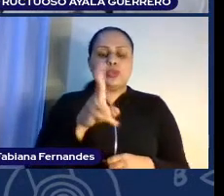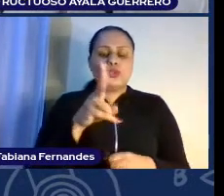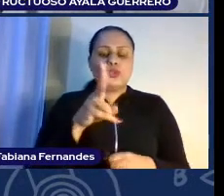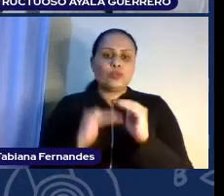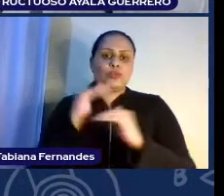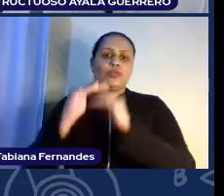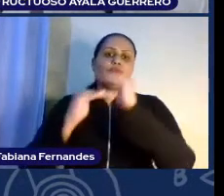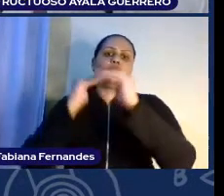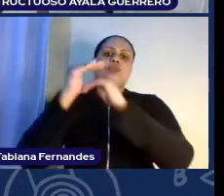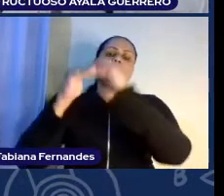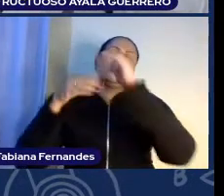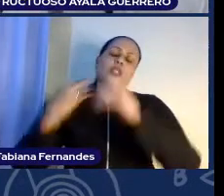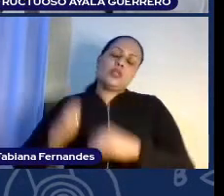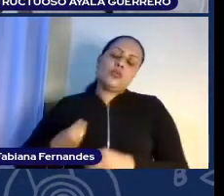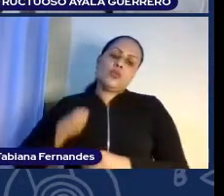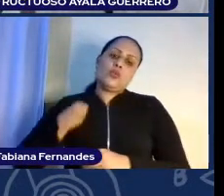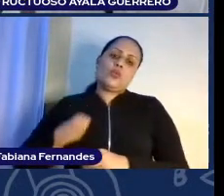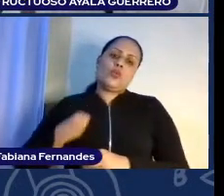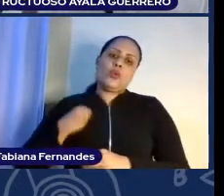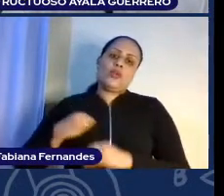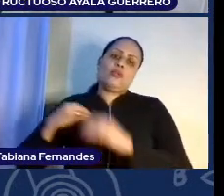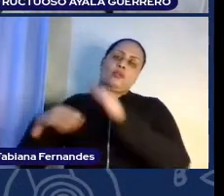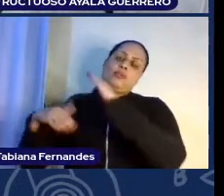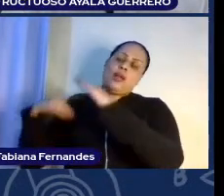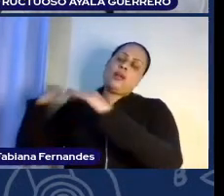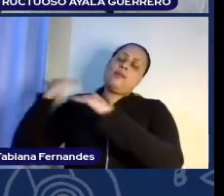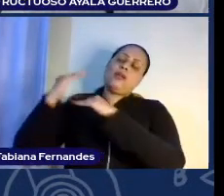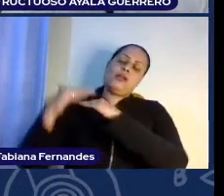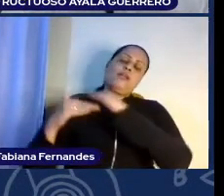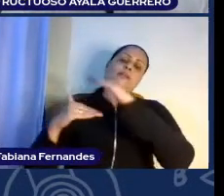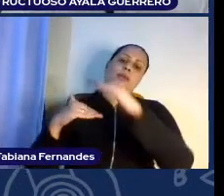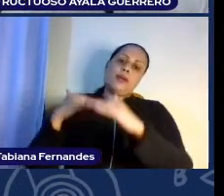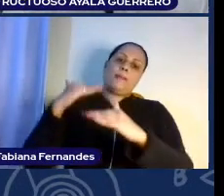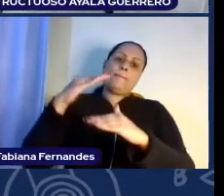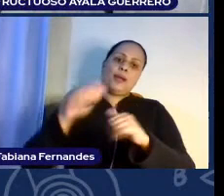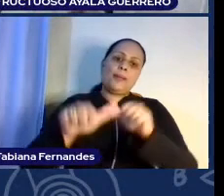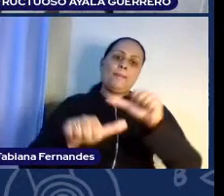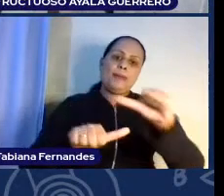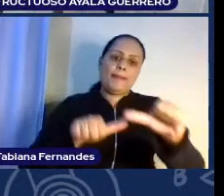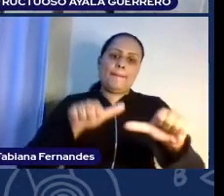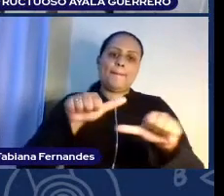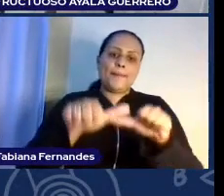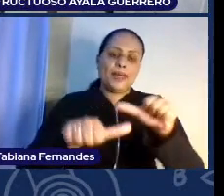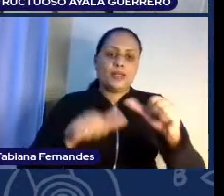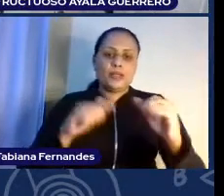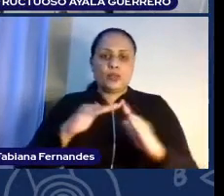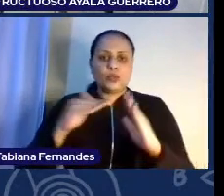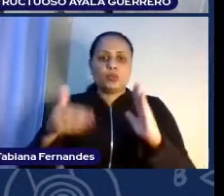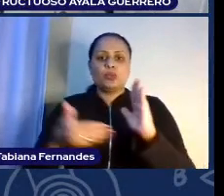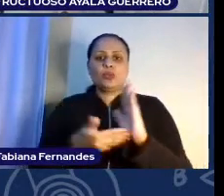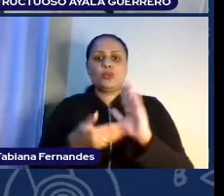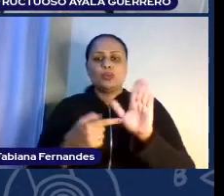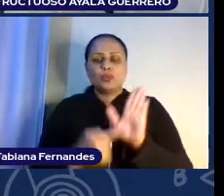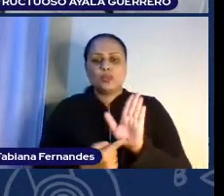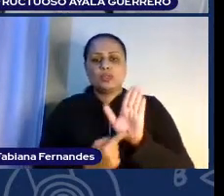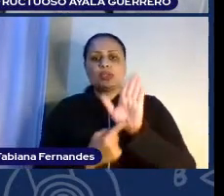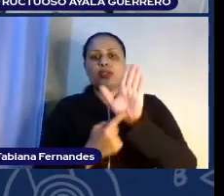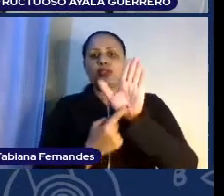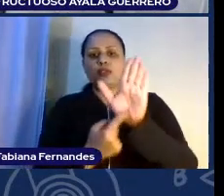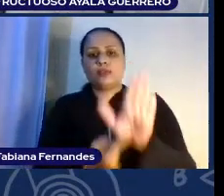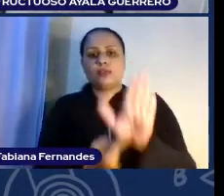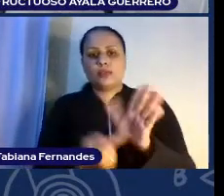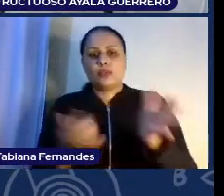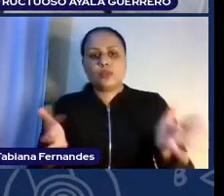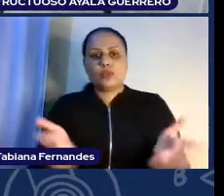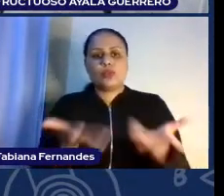durante toda la vida se va modificando, sobre todo que está expuesto a una gran cantidad de